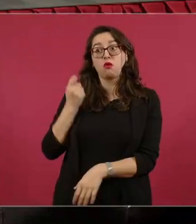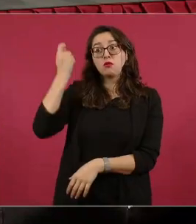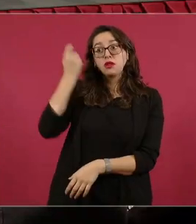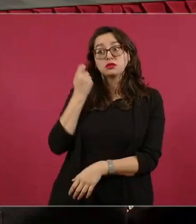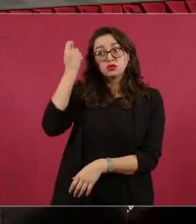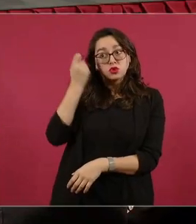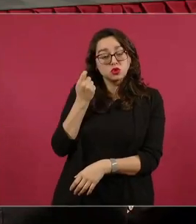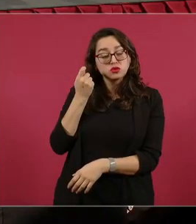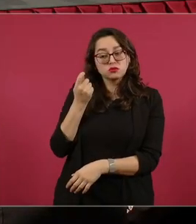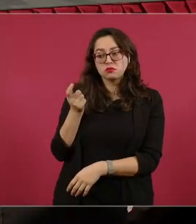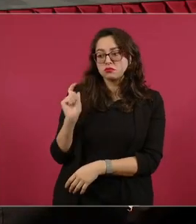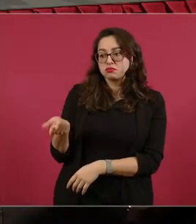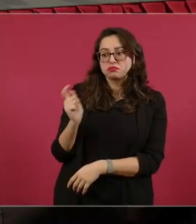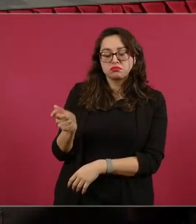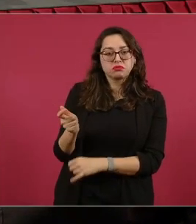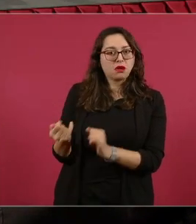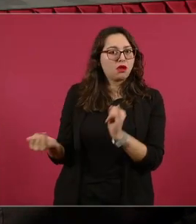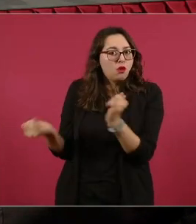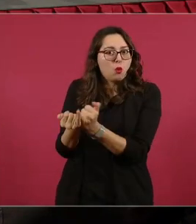para